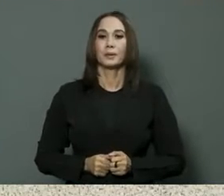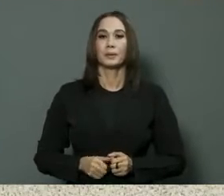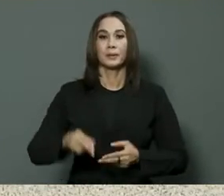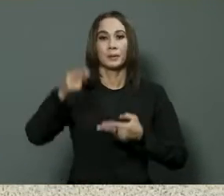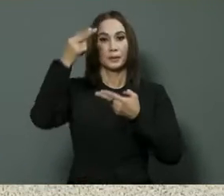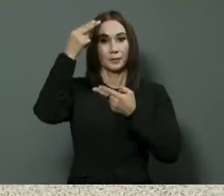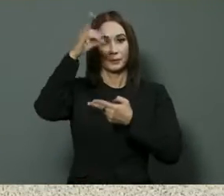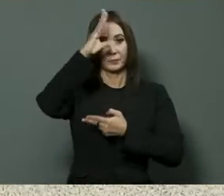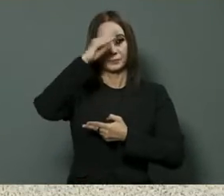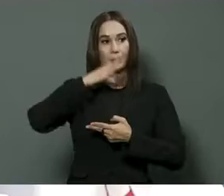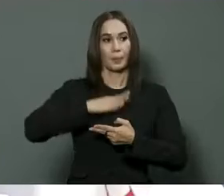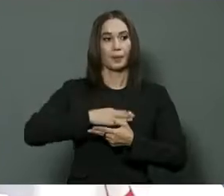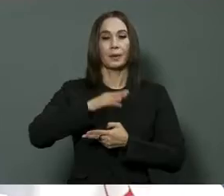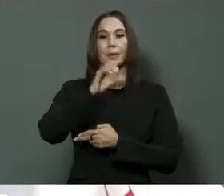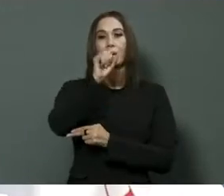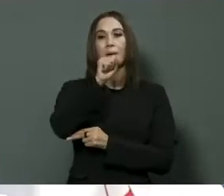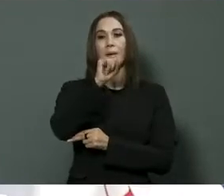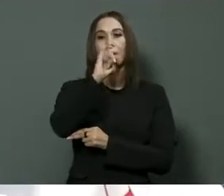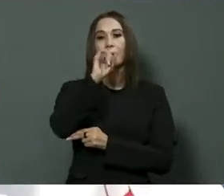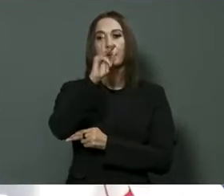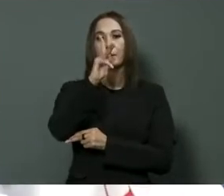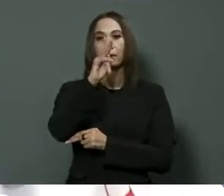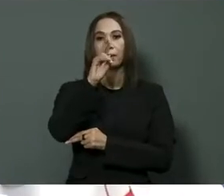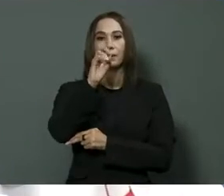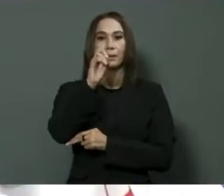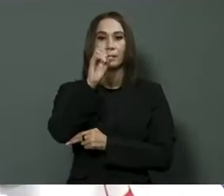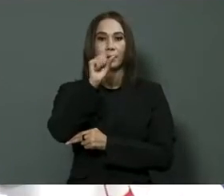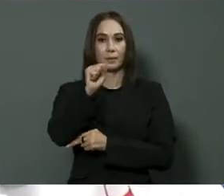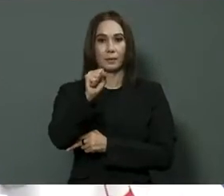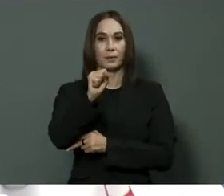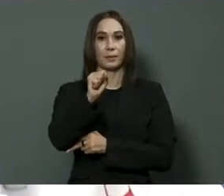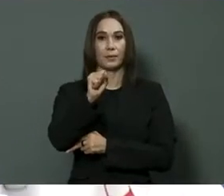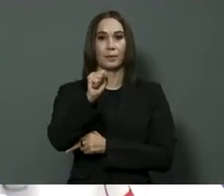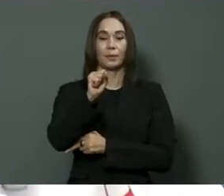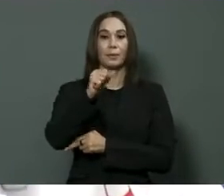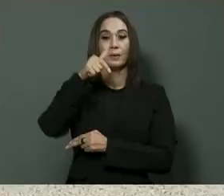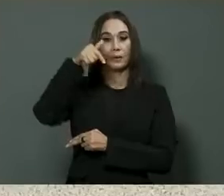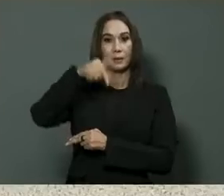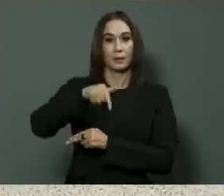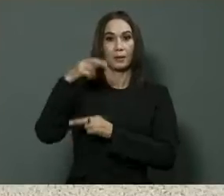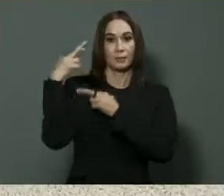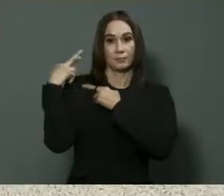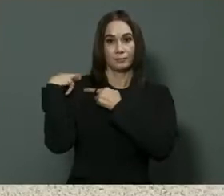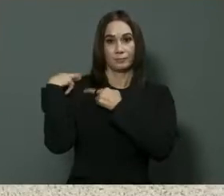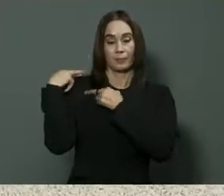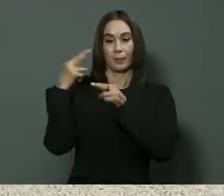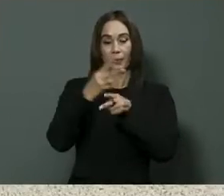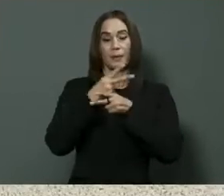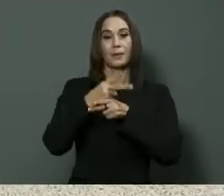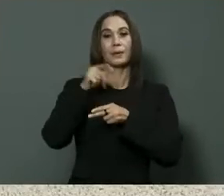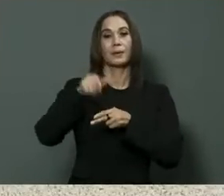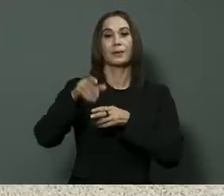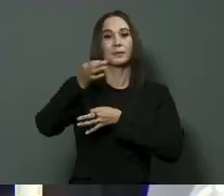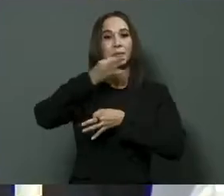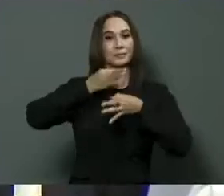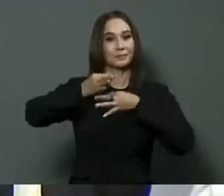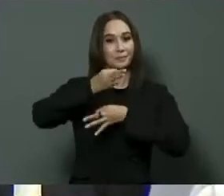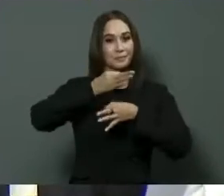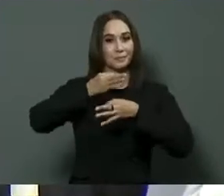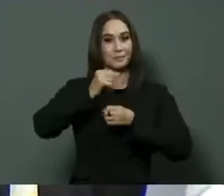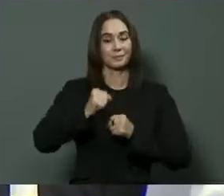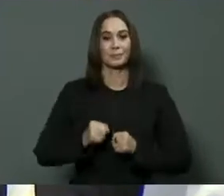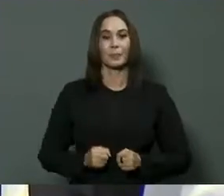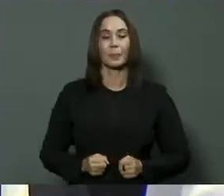Honorable señor Siquio N.G. de la Rosa, alcalde municipal de San Francisco de Macorís.